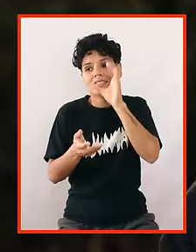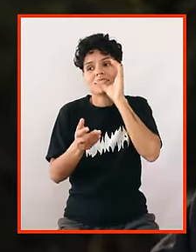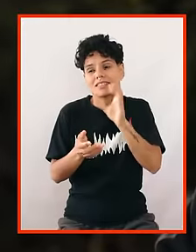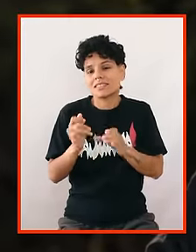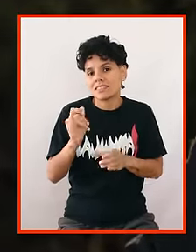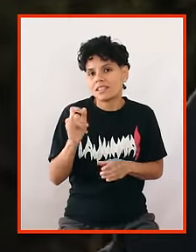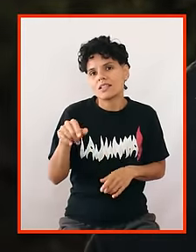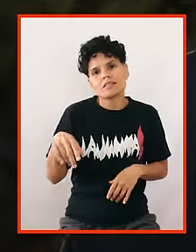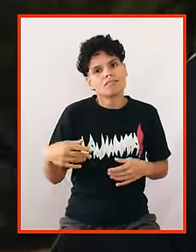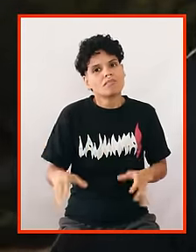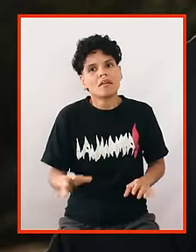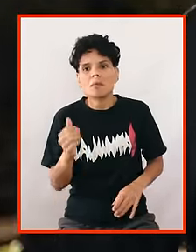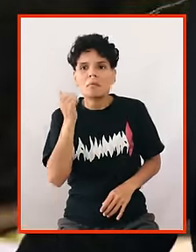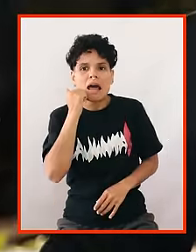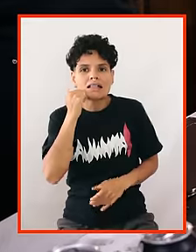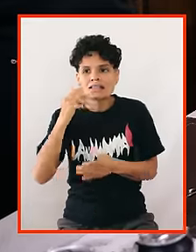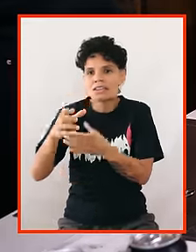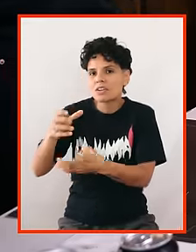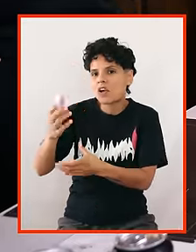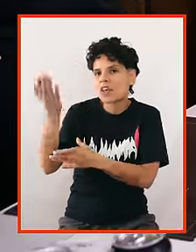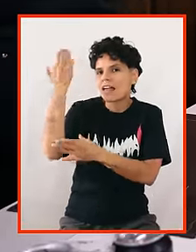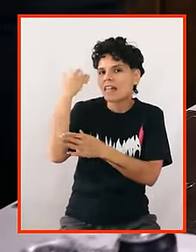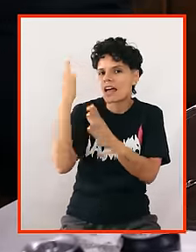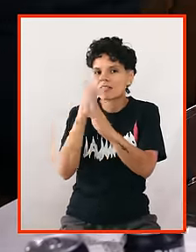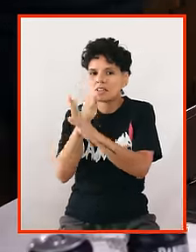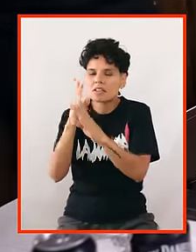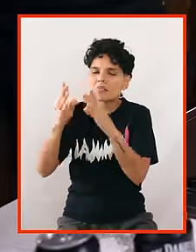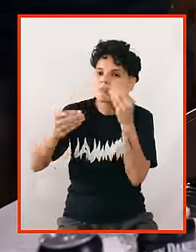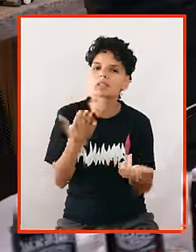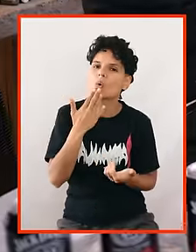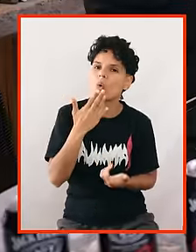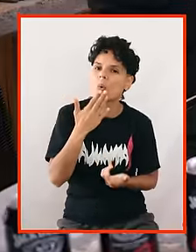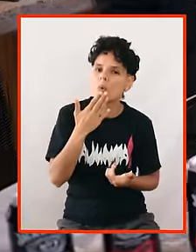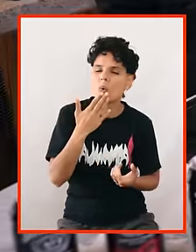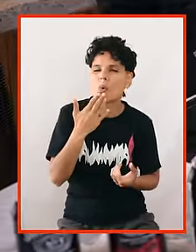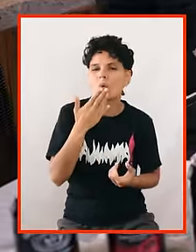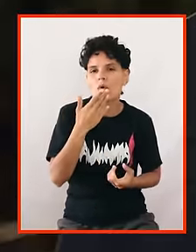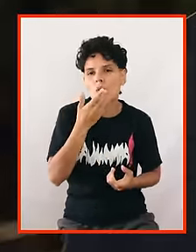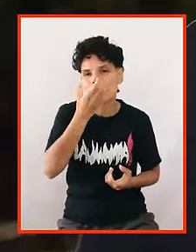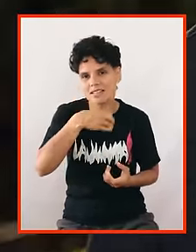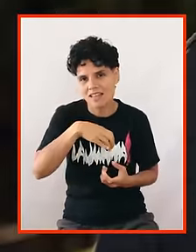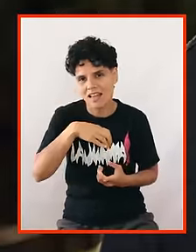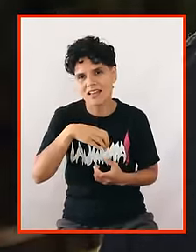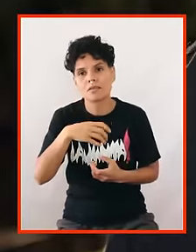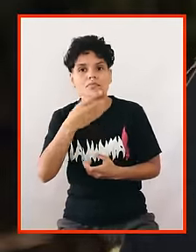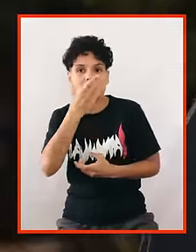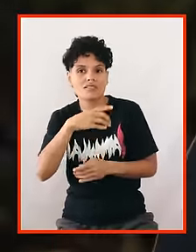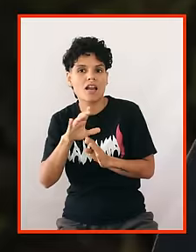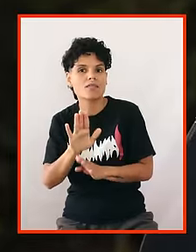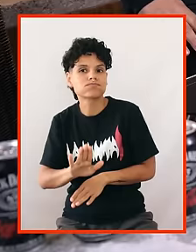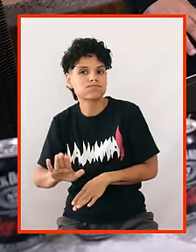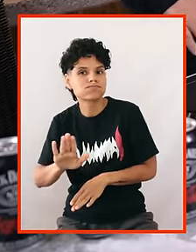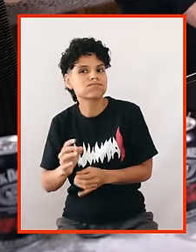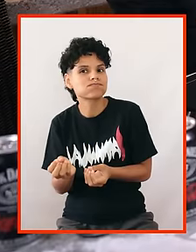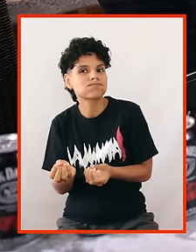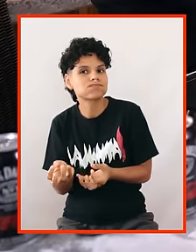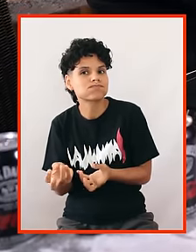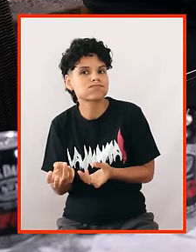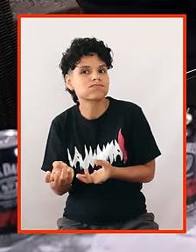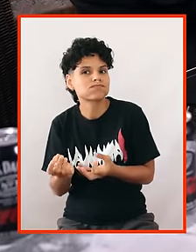caché que agarró la de plástico. Ah, agarró la de plástico, la del catering. Juguito de manzana. ¿Qué sí. partida así, po? Sí. Con juguito